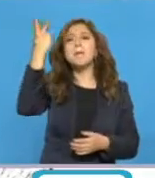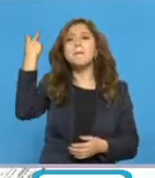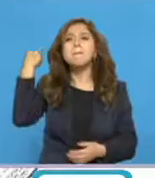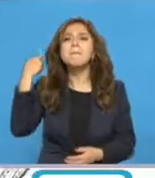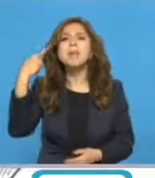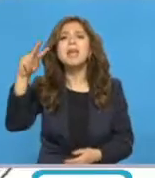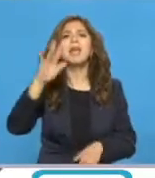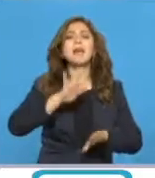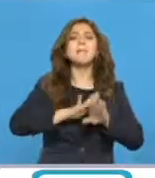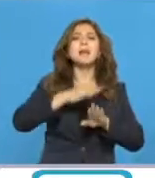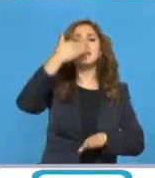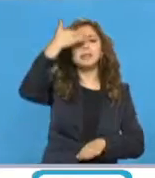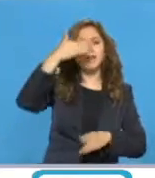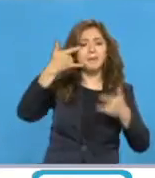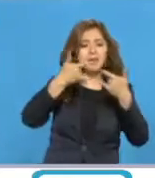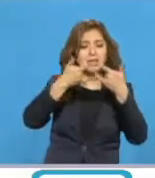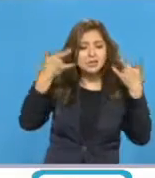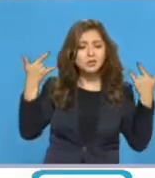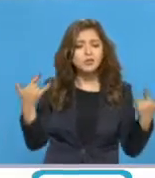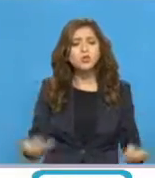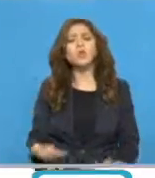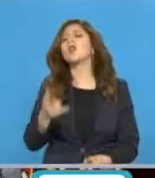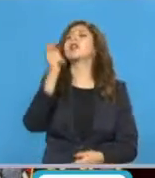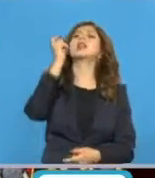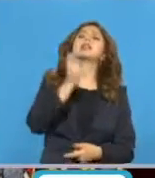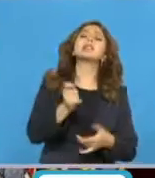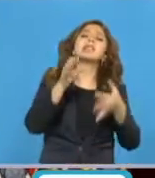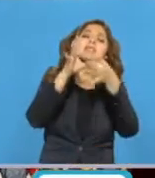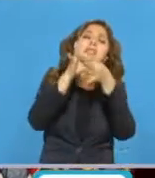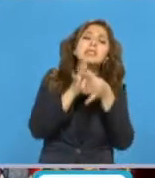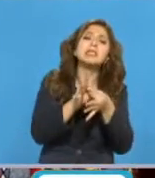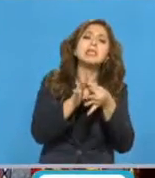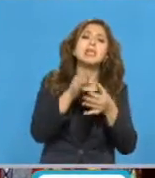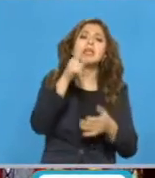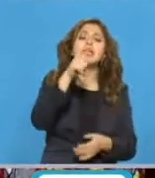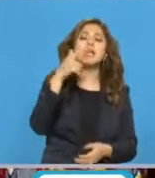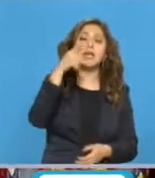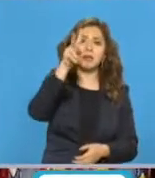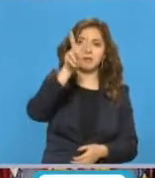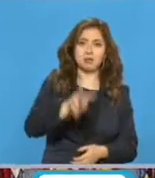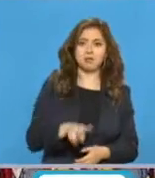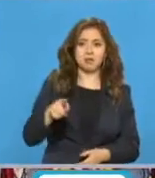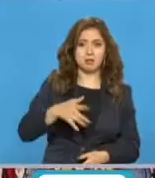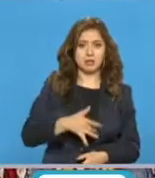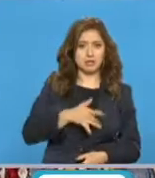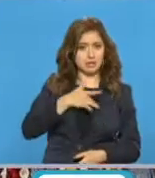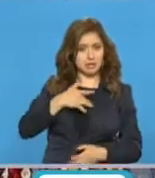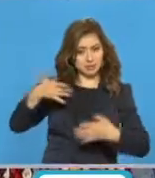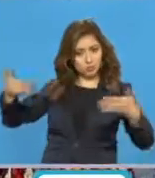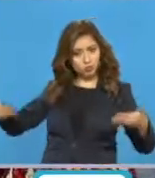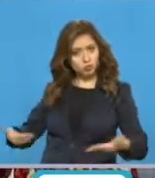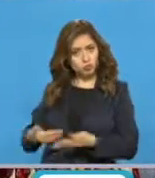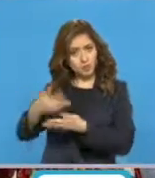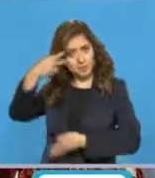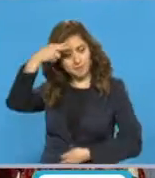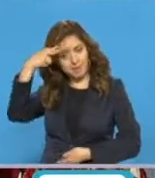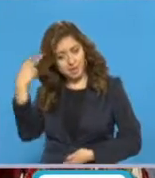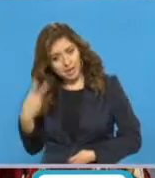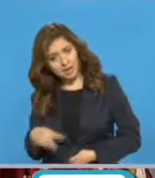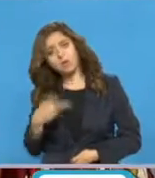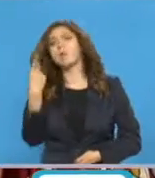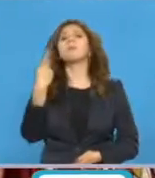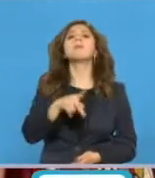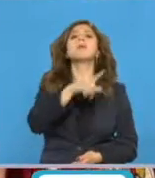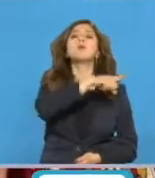de historias, la búsqueda de raíces. Se sentía absolutamente mexicana, pero fue una mexicana